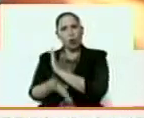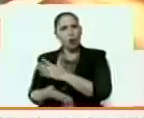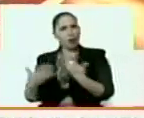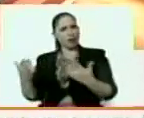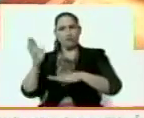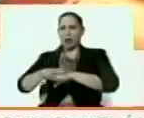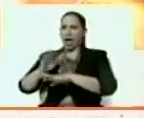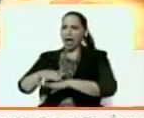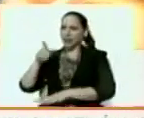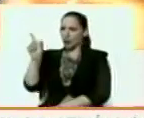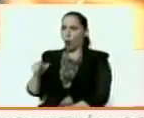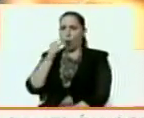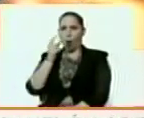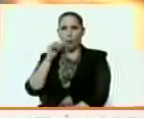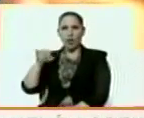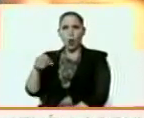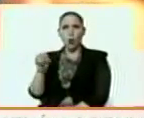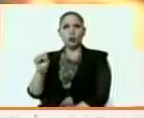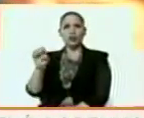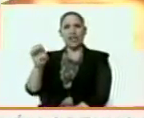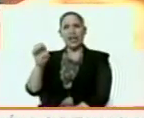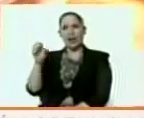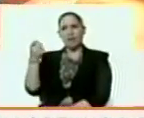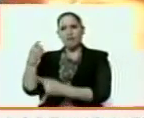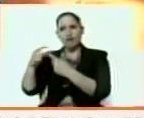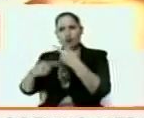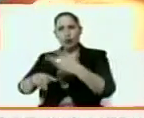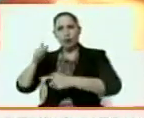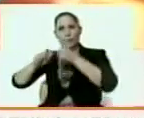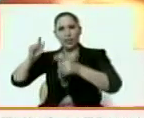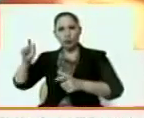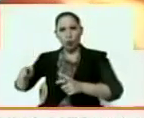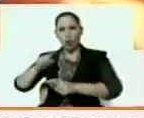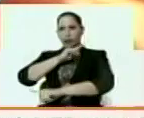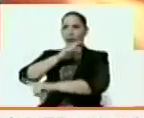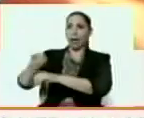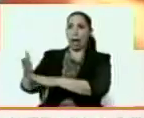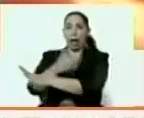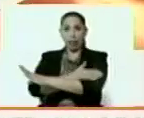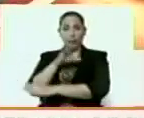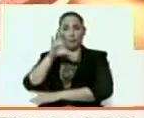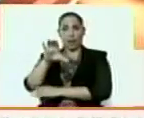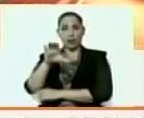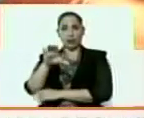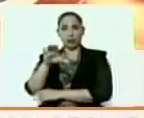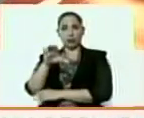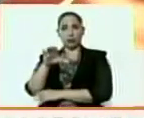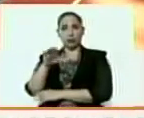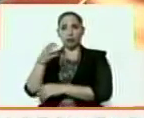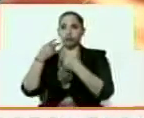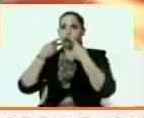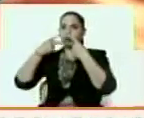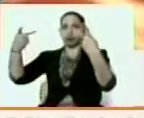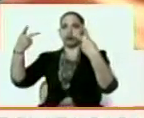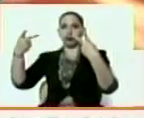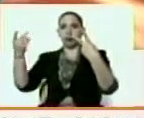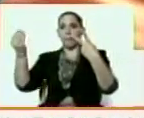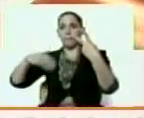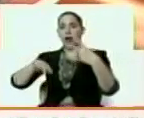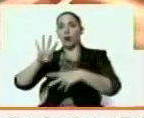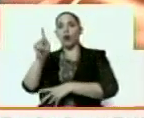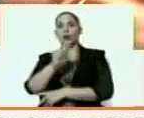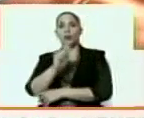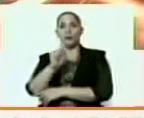Ignacio Hernández, porque además muchas personas hemos venido denunciando ante la República, ante el país, a través de los medios de comunicación desde hace más de